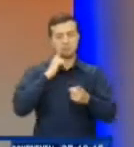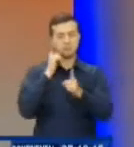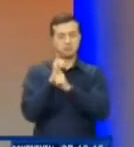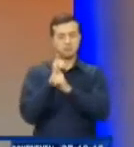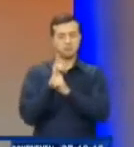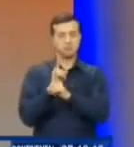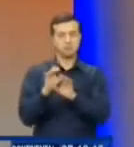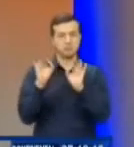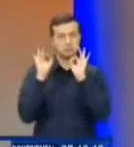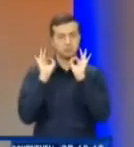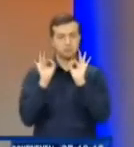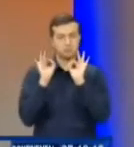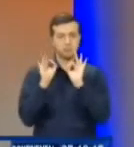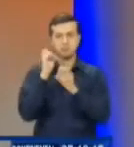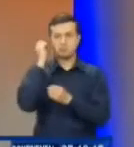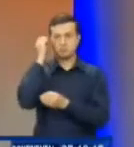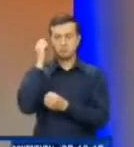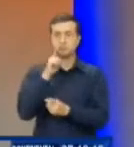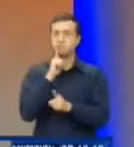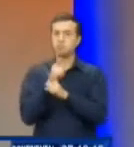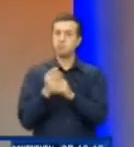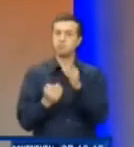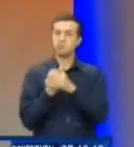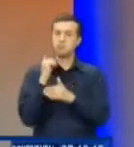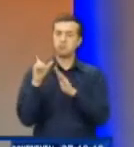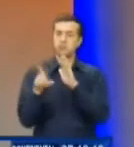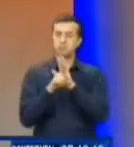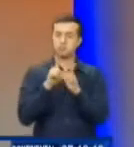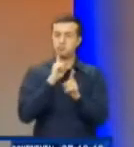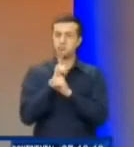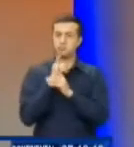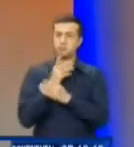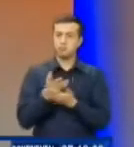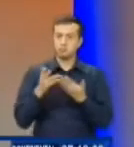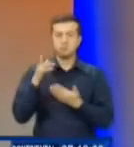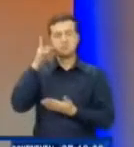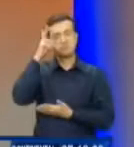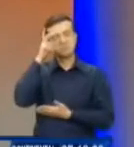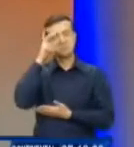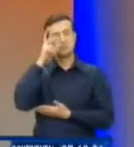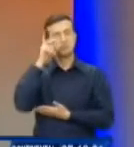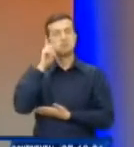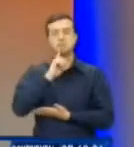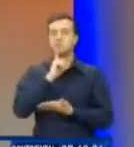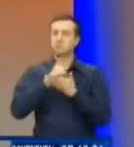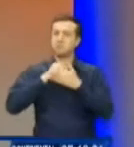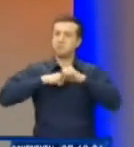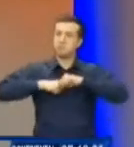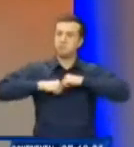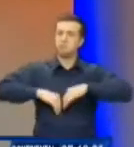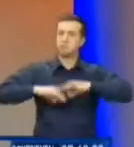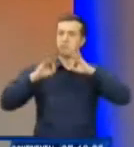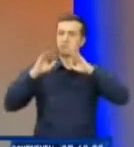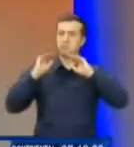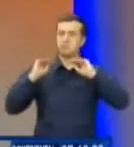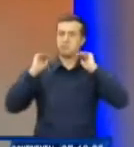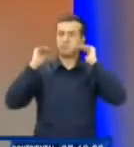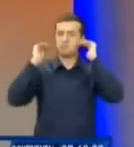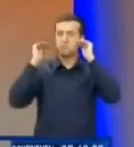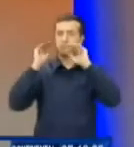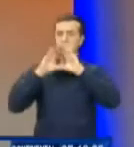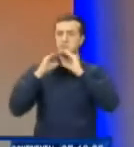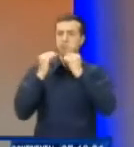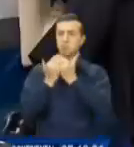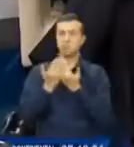en la en el informe y en la nueva ley y en ese sentido creo que ha sido un ejercicio súper importante para la